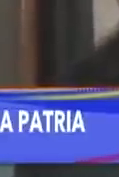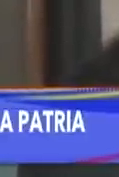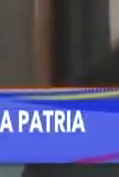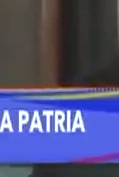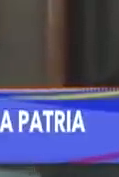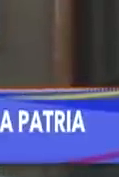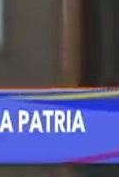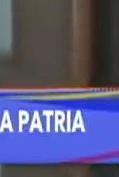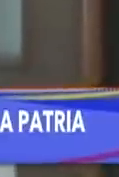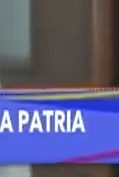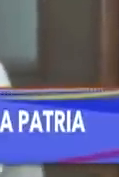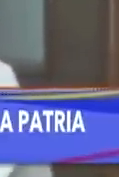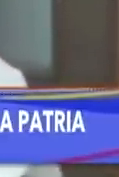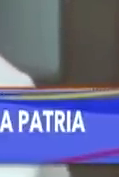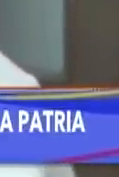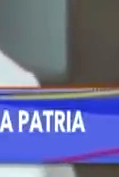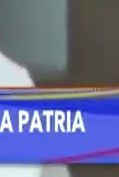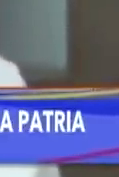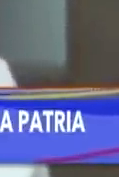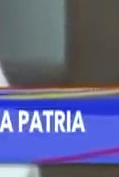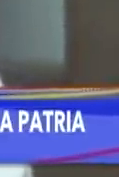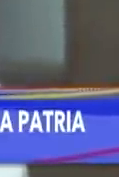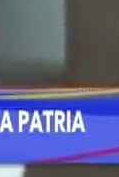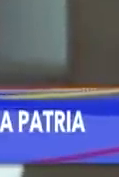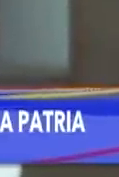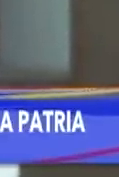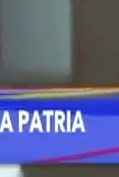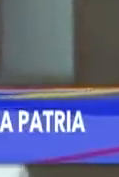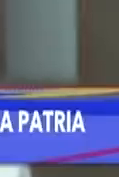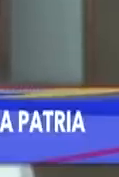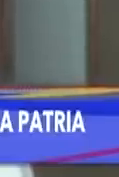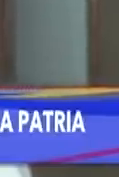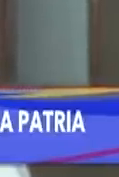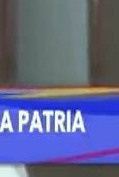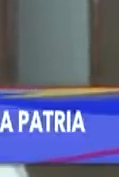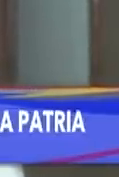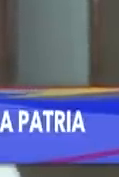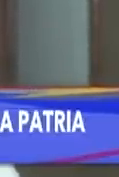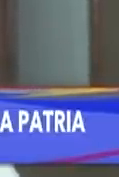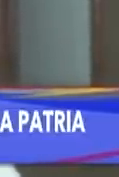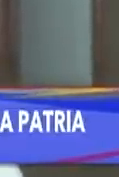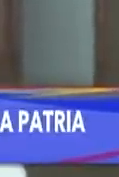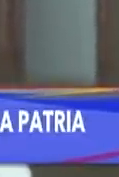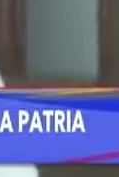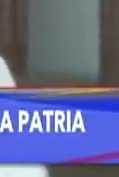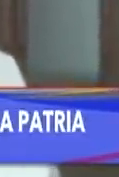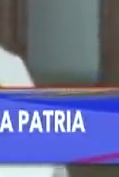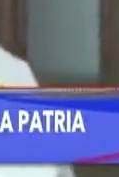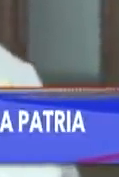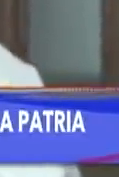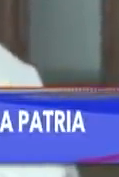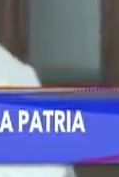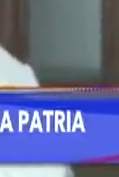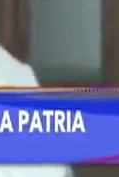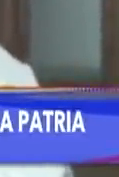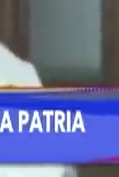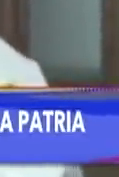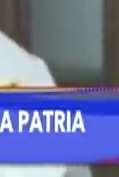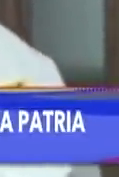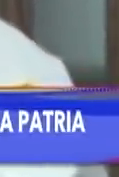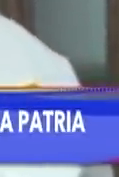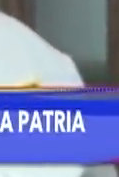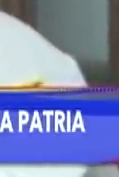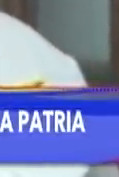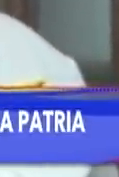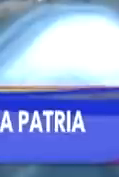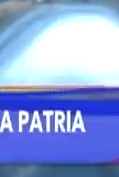larense necesita, y no solamente el pueblo larense, recordar que este centro es un centro regional donde no solamente se operan